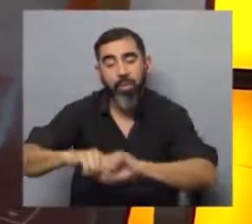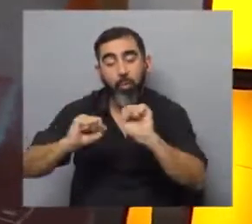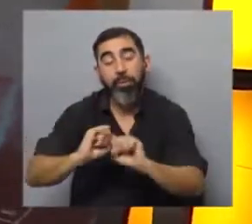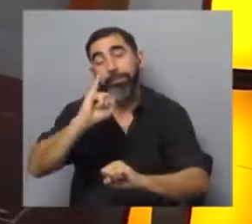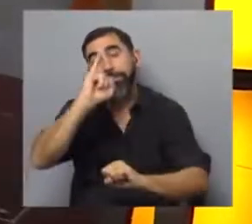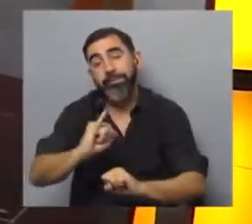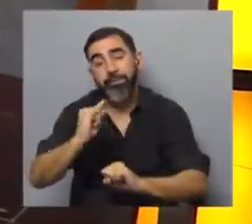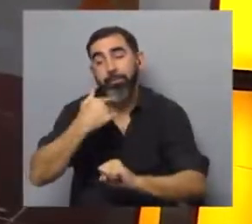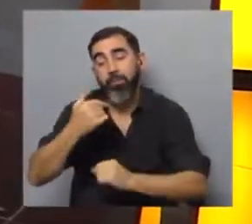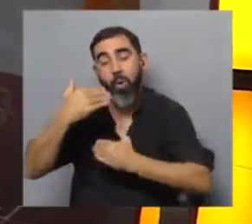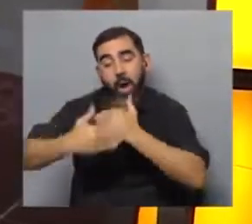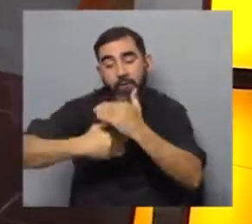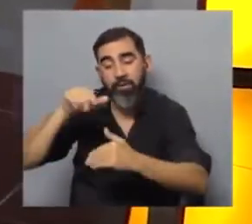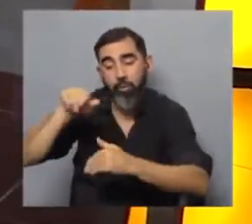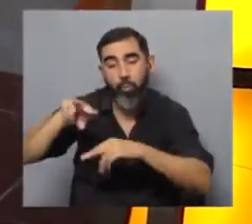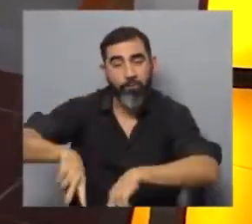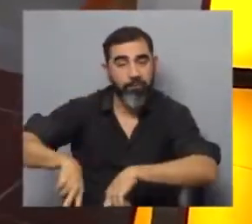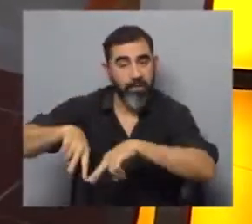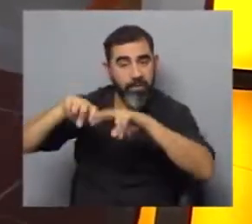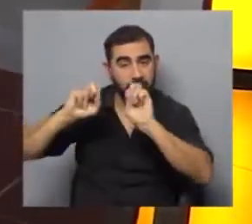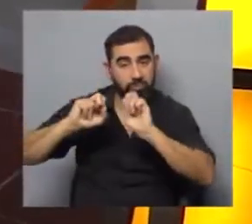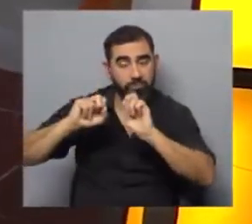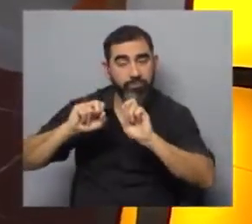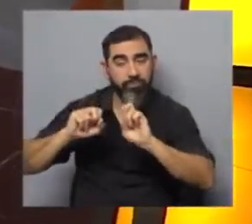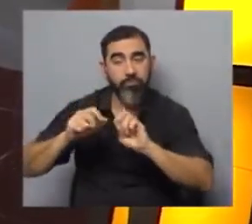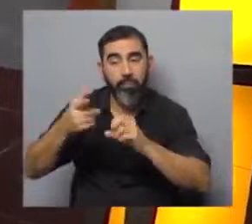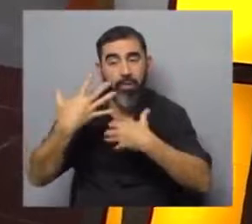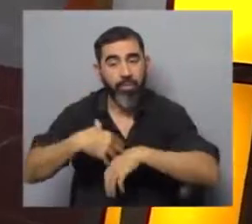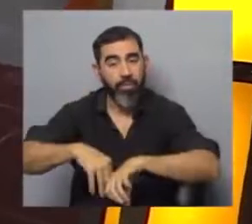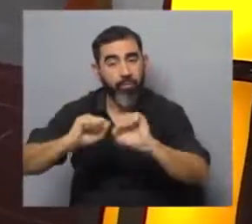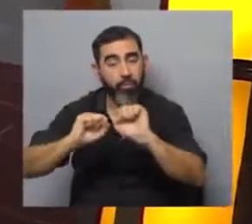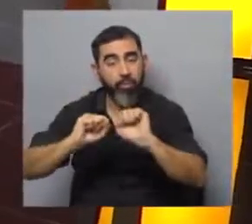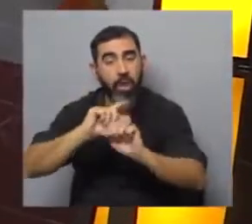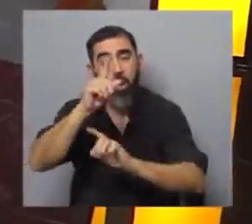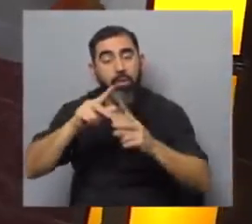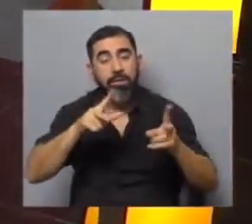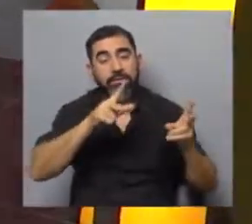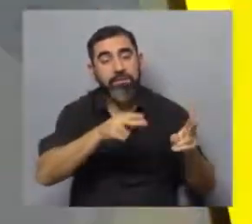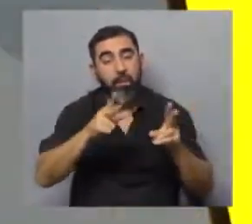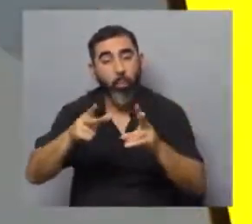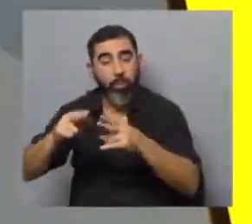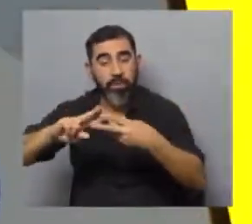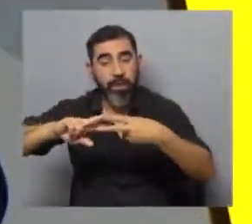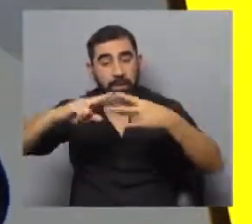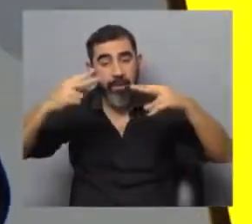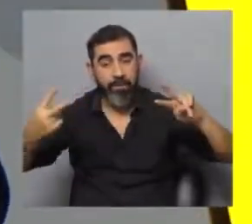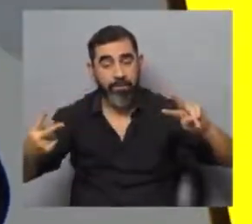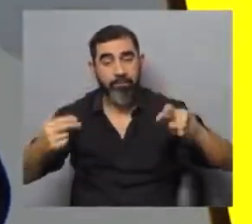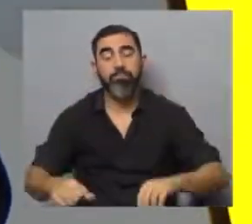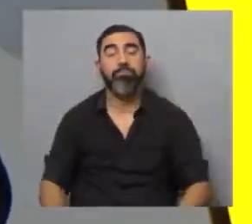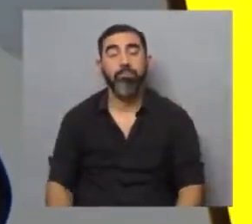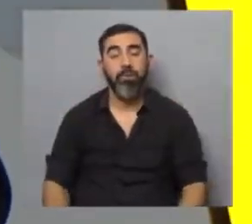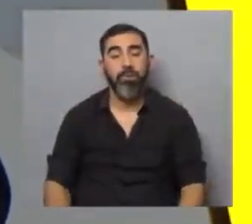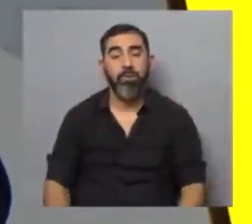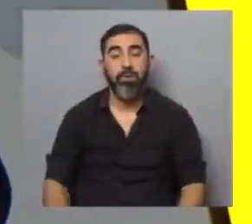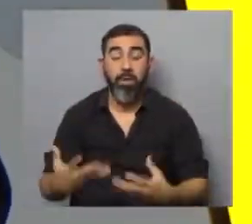si avanza tu línea de investigación en esto de detectar justamente determinadas secuencias genéticas y, bueno, y a partir de eso